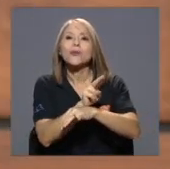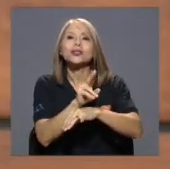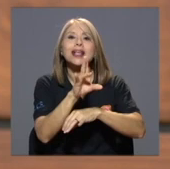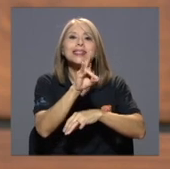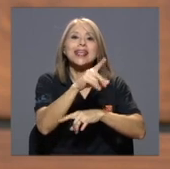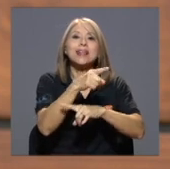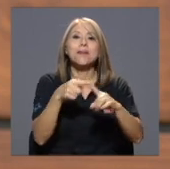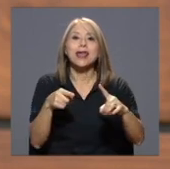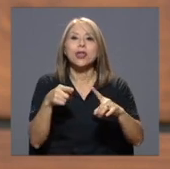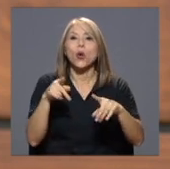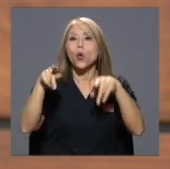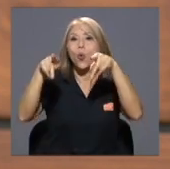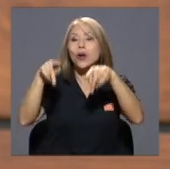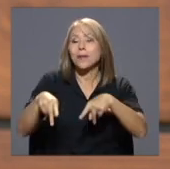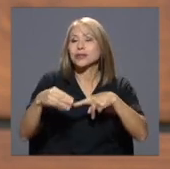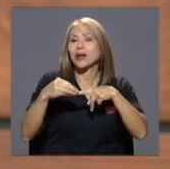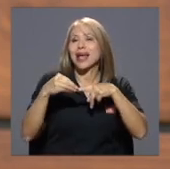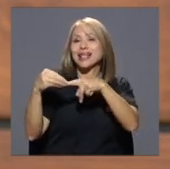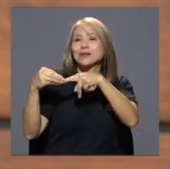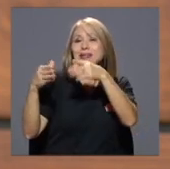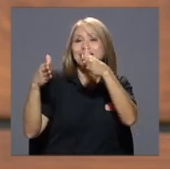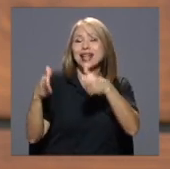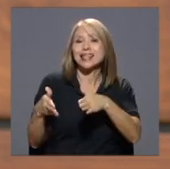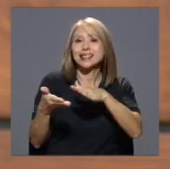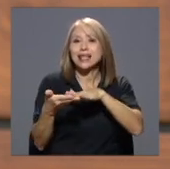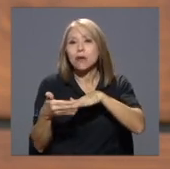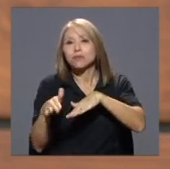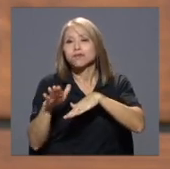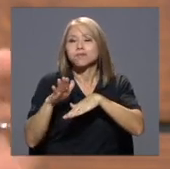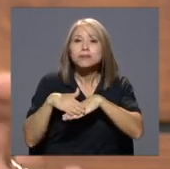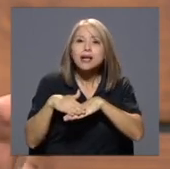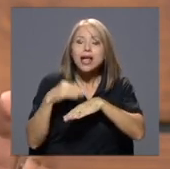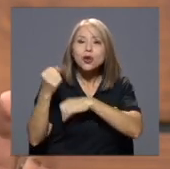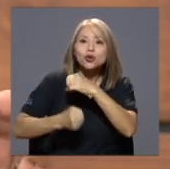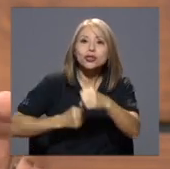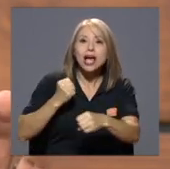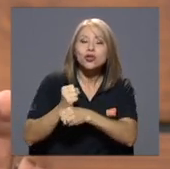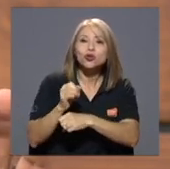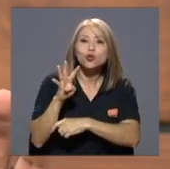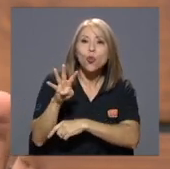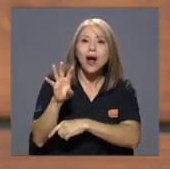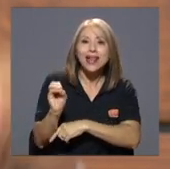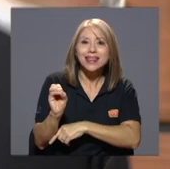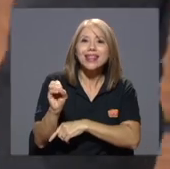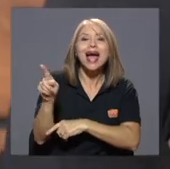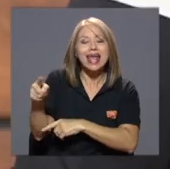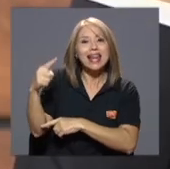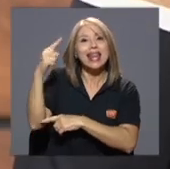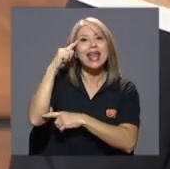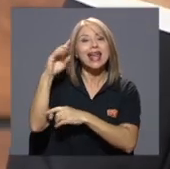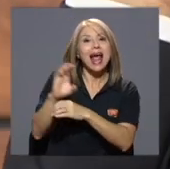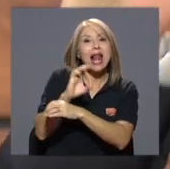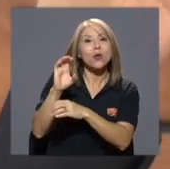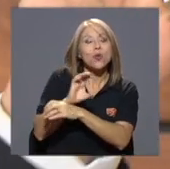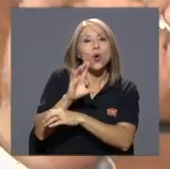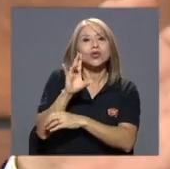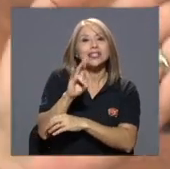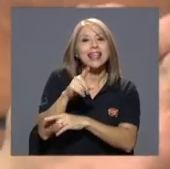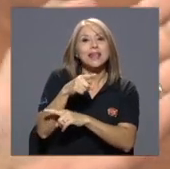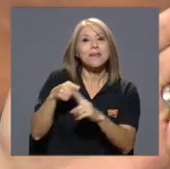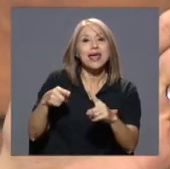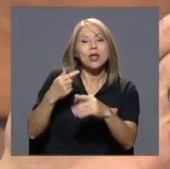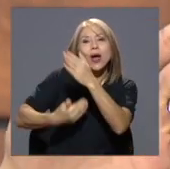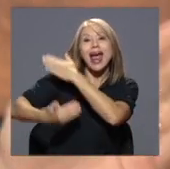un actuario legendario en aquel tiempo, en los años 40, fue el que calculó el 7,5 para aquel momento.